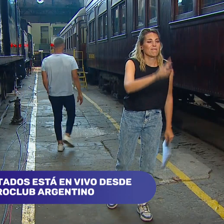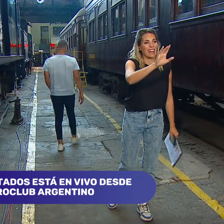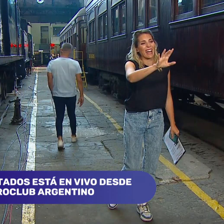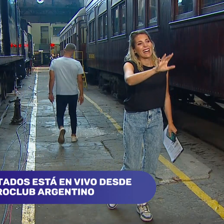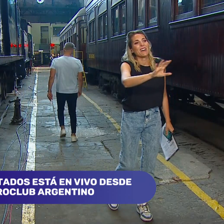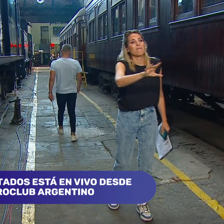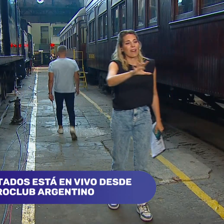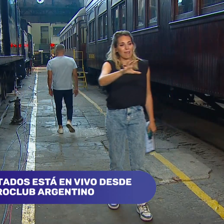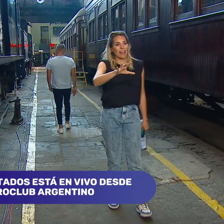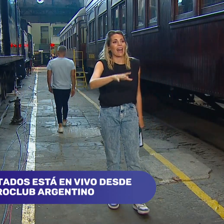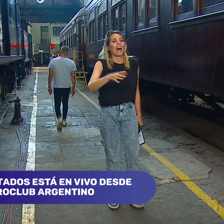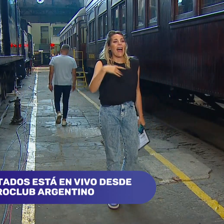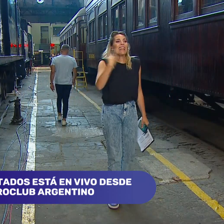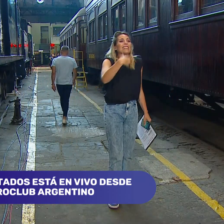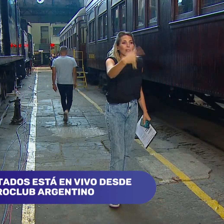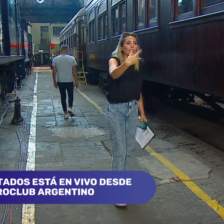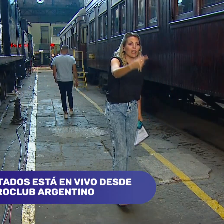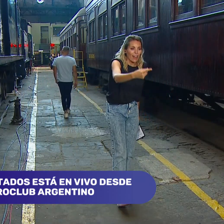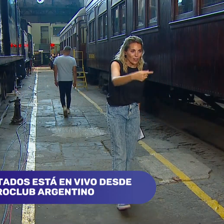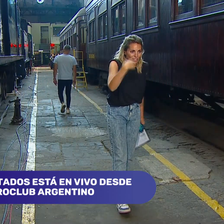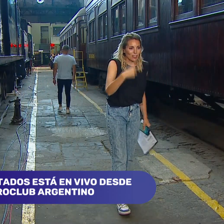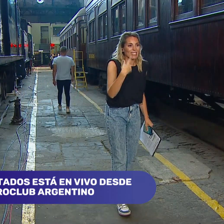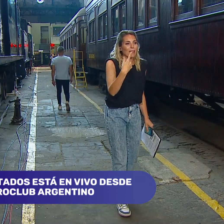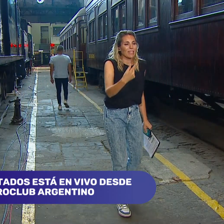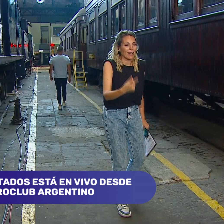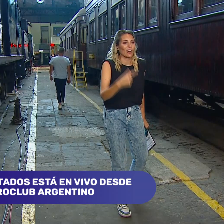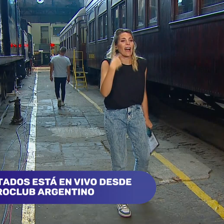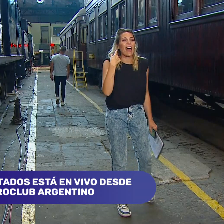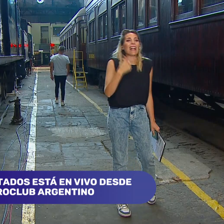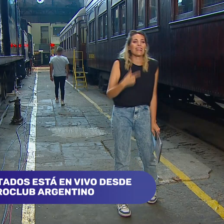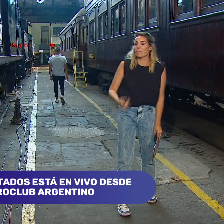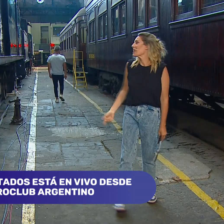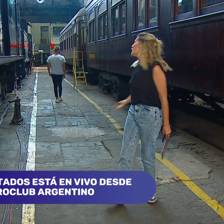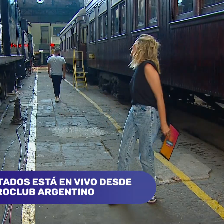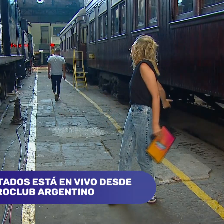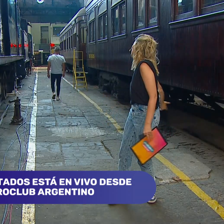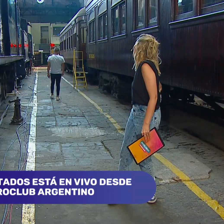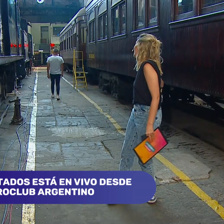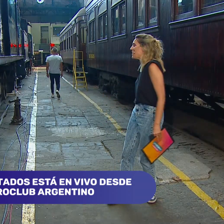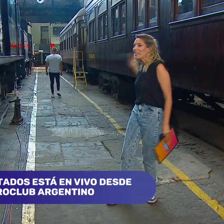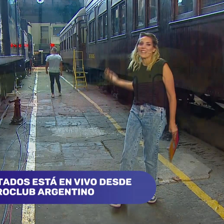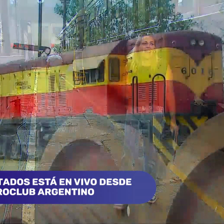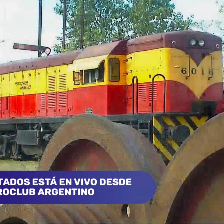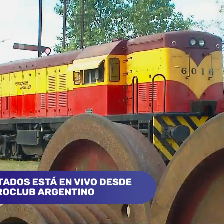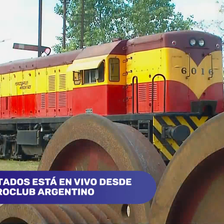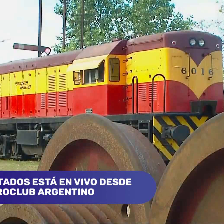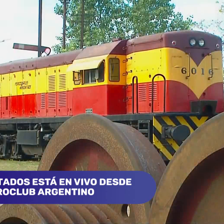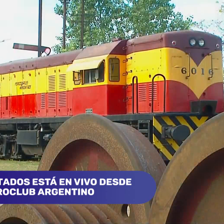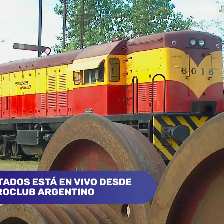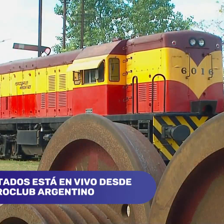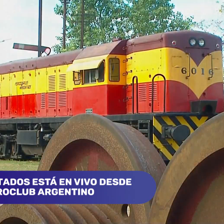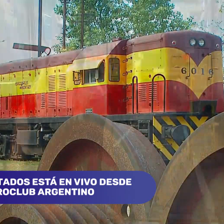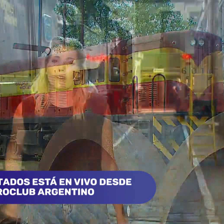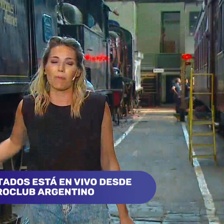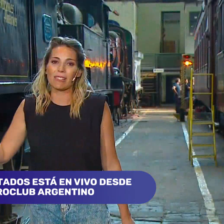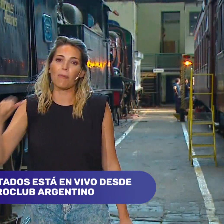Seguí vos. Pará. Inchala. Alguien del otro lado que nos está mirando. Anda al Parque Nacional. Alguien, vení, Goico, vení. Alguien